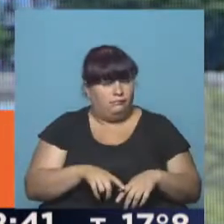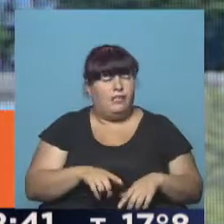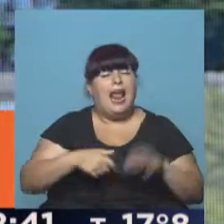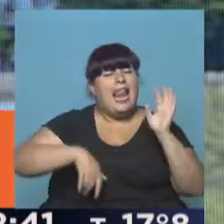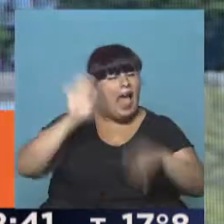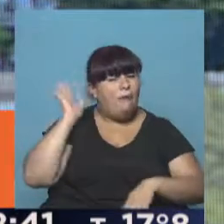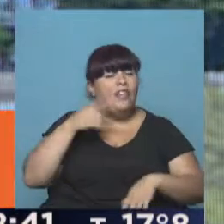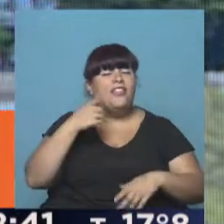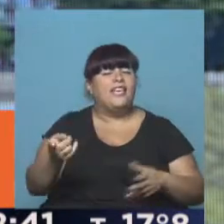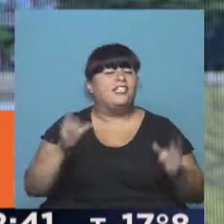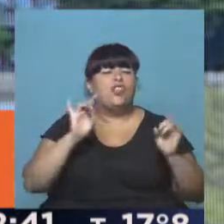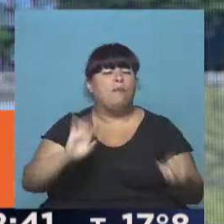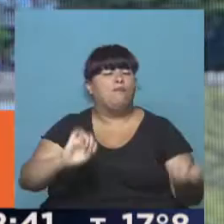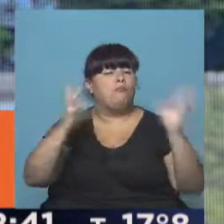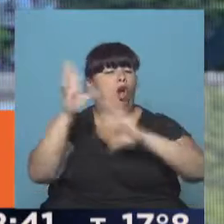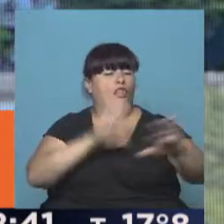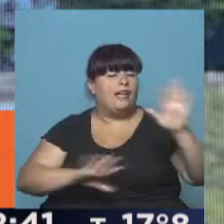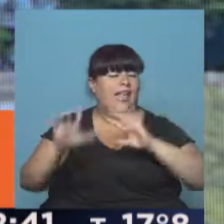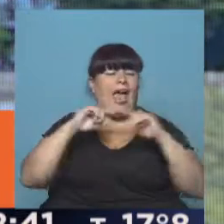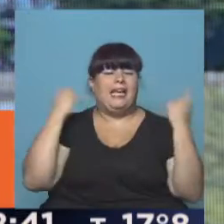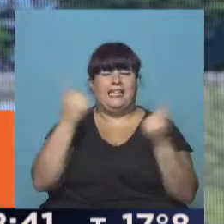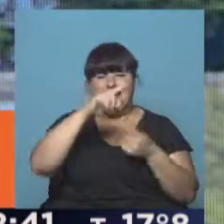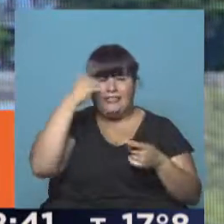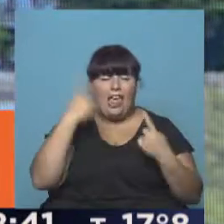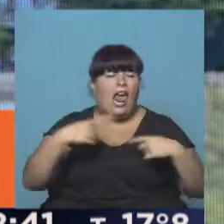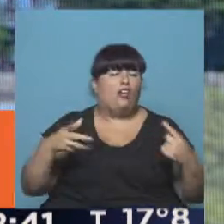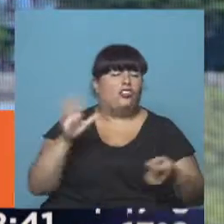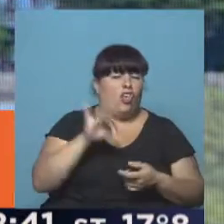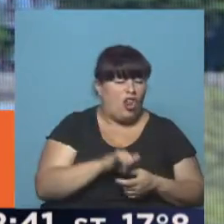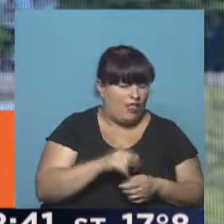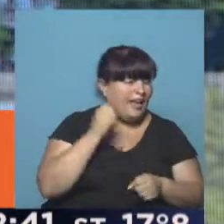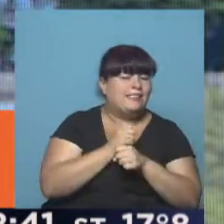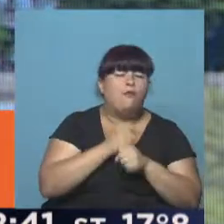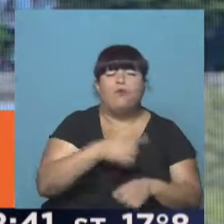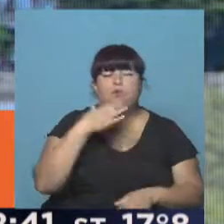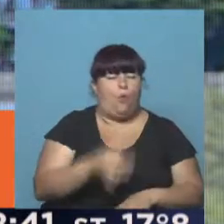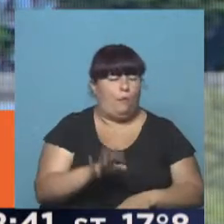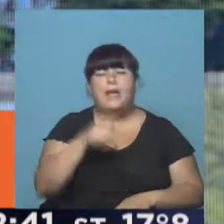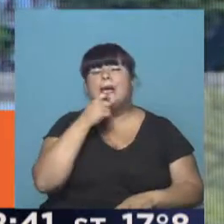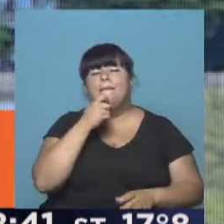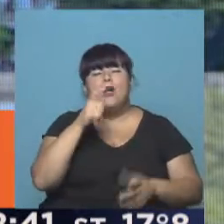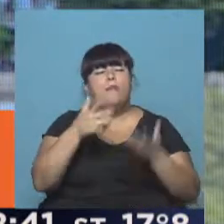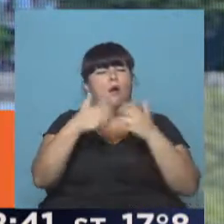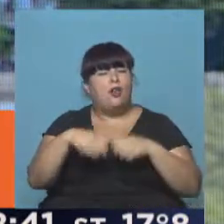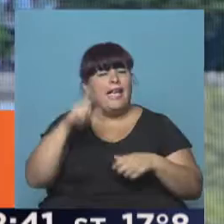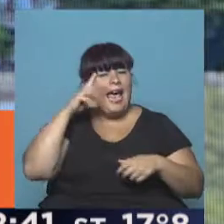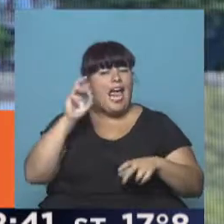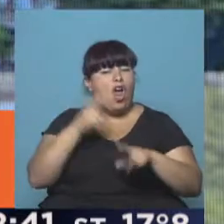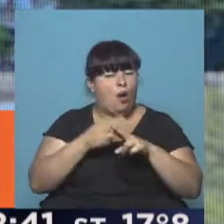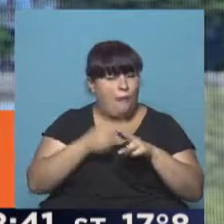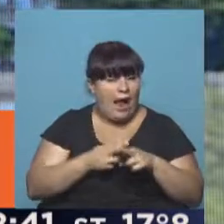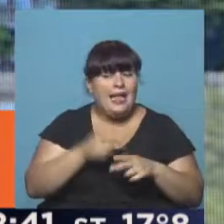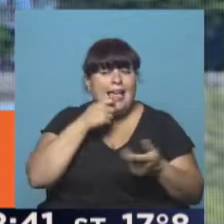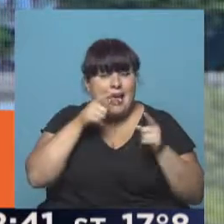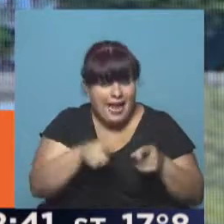mayoría de la gente habla de la simple modernización del estado de las cosas cotidianas de funciones que funcione por ejemplo el proyecto ecoparque es